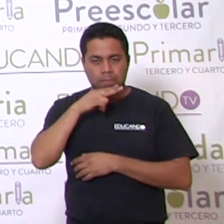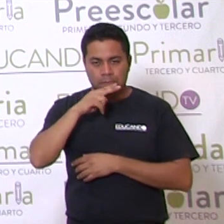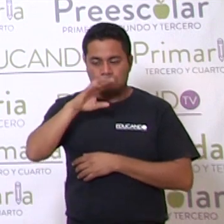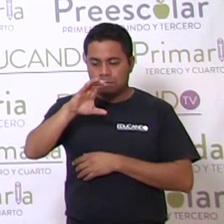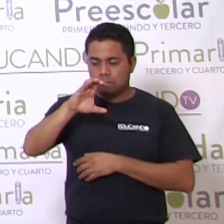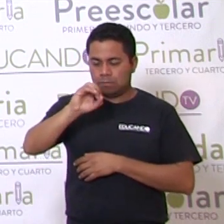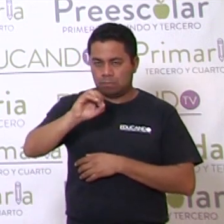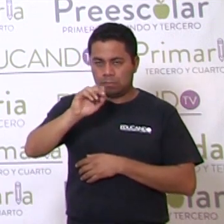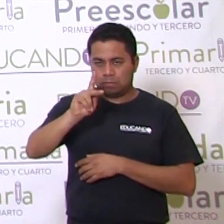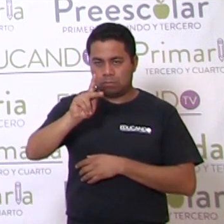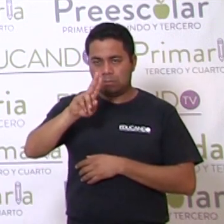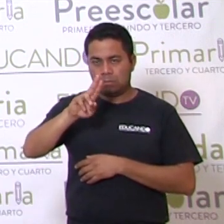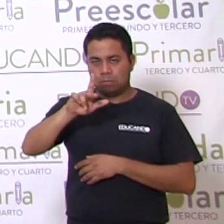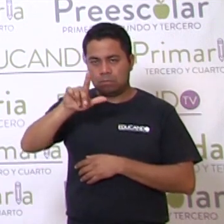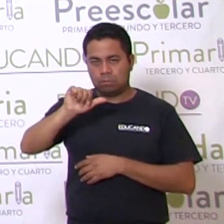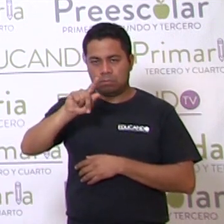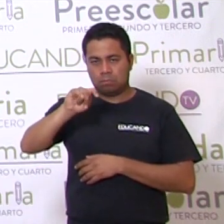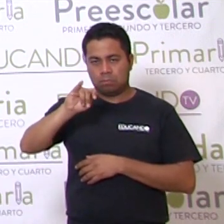copulativos, ¿bien?